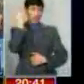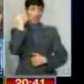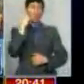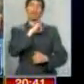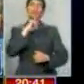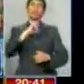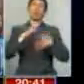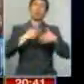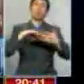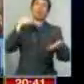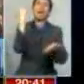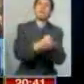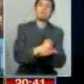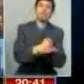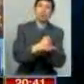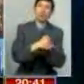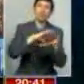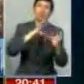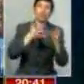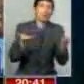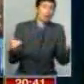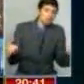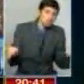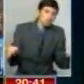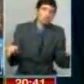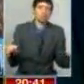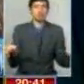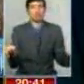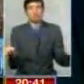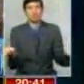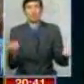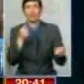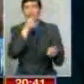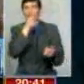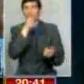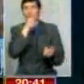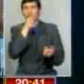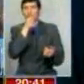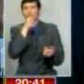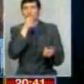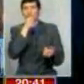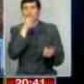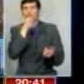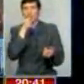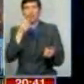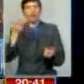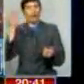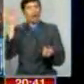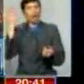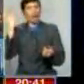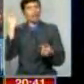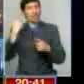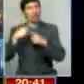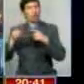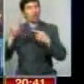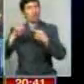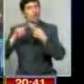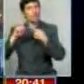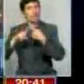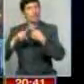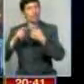Jugando mucho mejor que Holanda y terminan empatando en un partido que parecía imposible en el primer